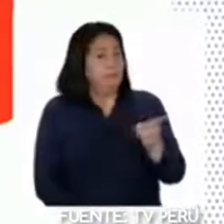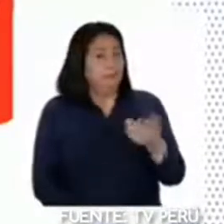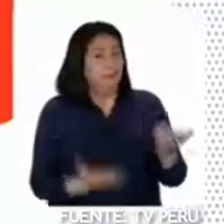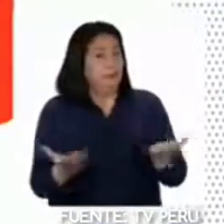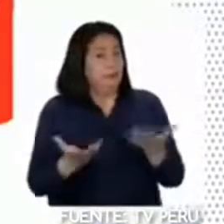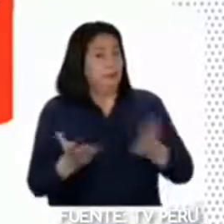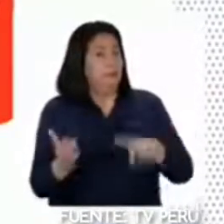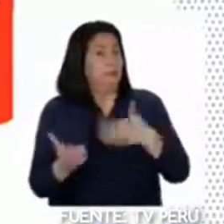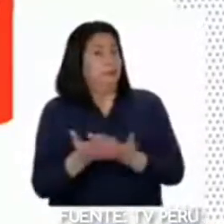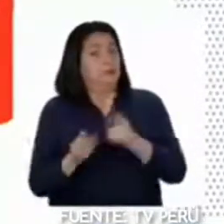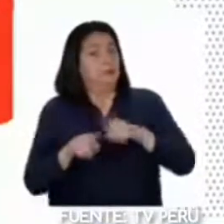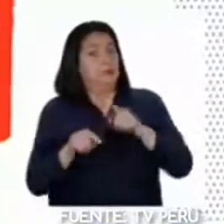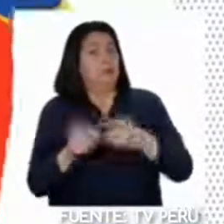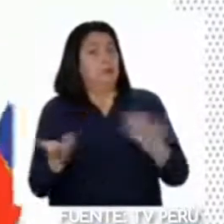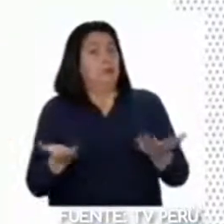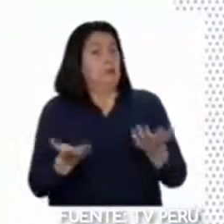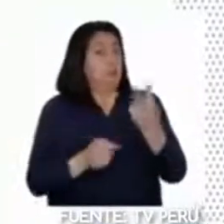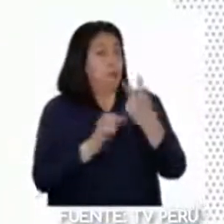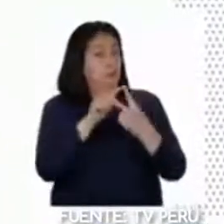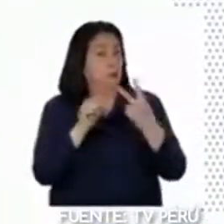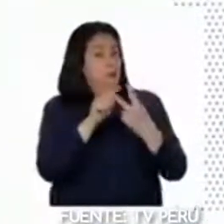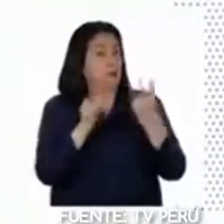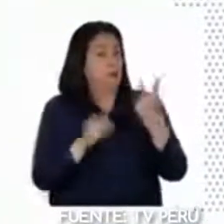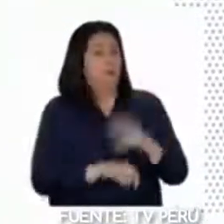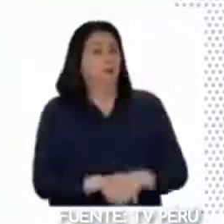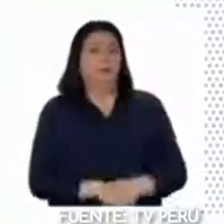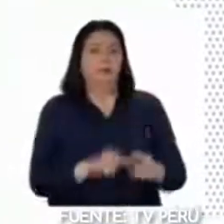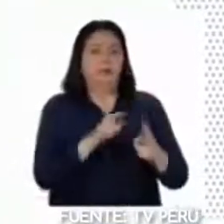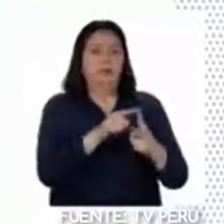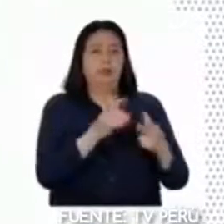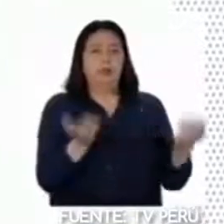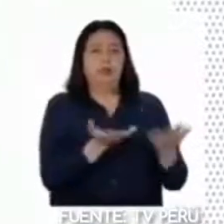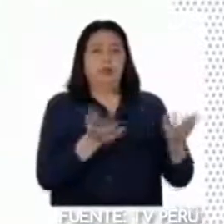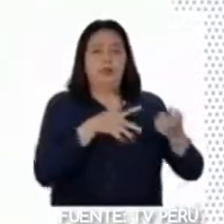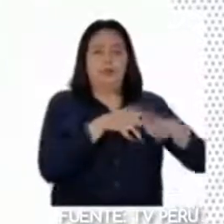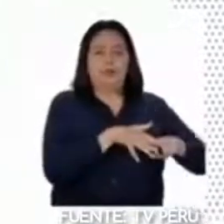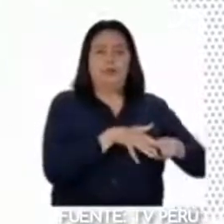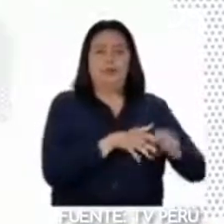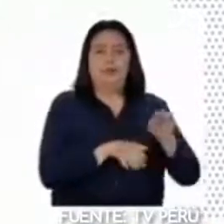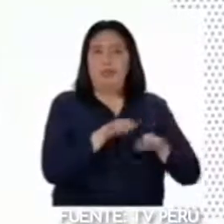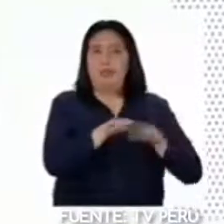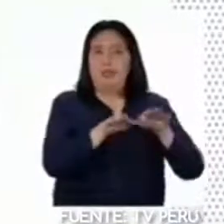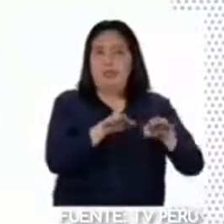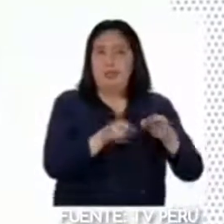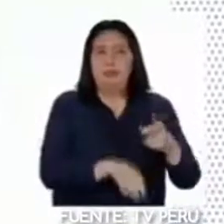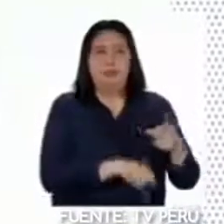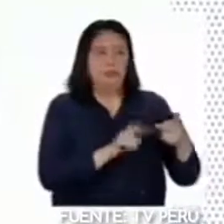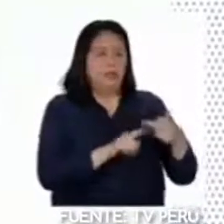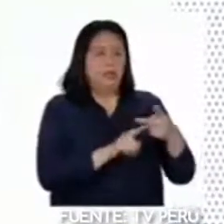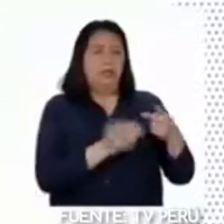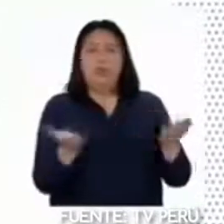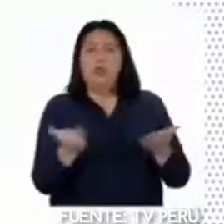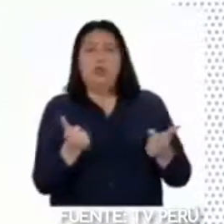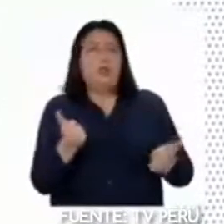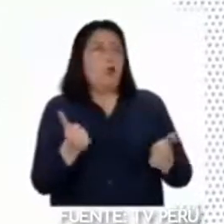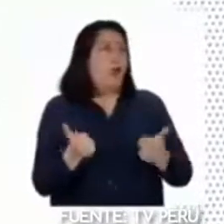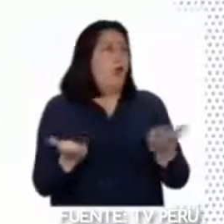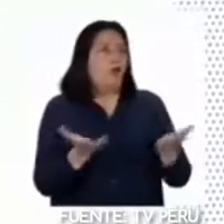Determinar a dónde llegaríamos dependerá de dos factores. ¿De dónde partimos? ¿Qué dirección